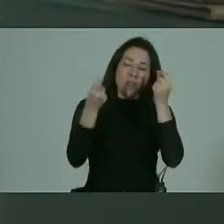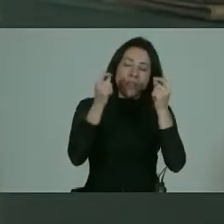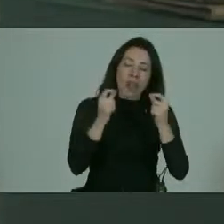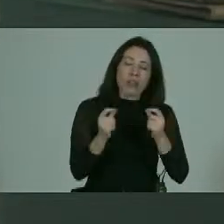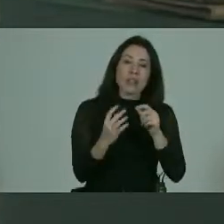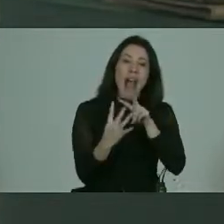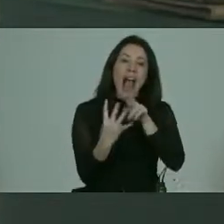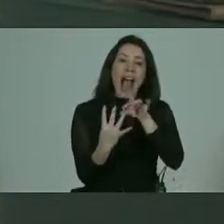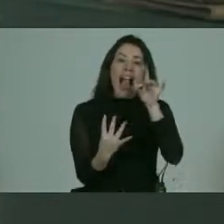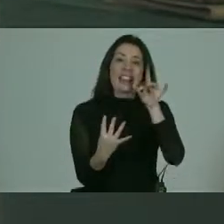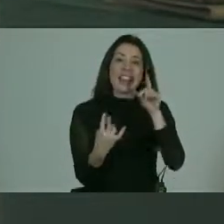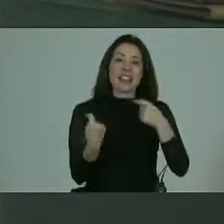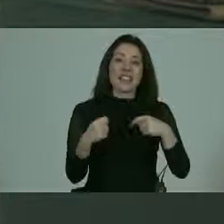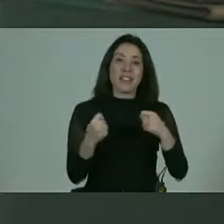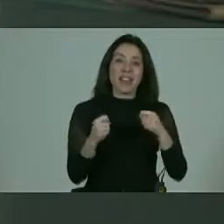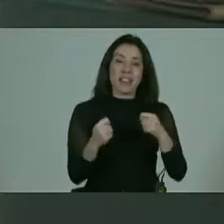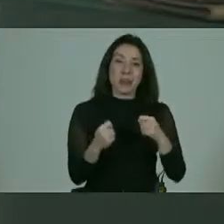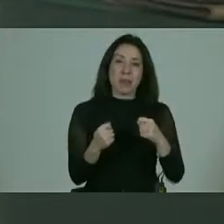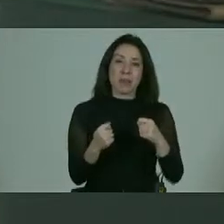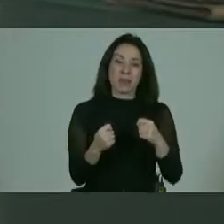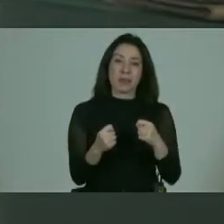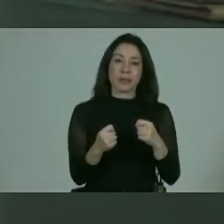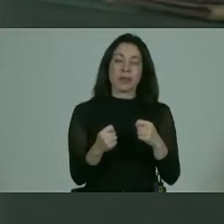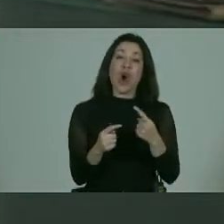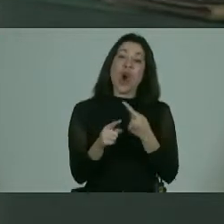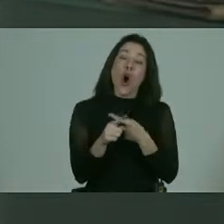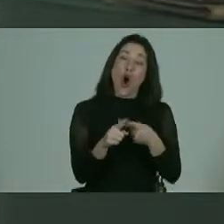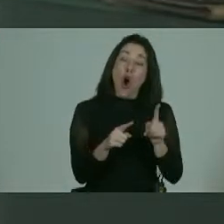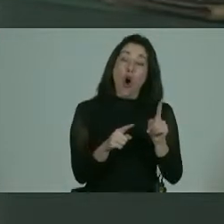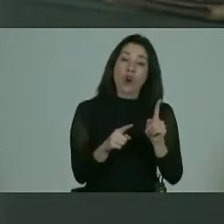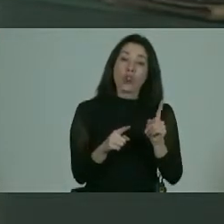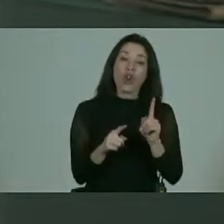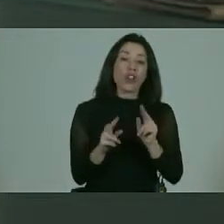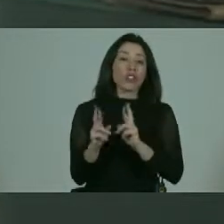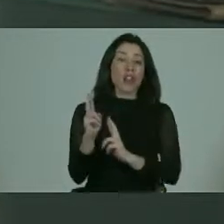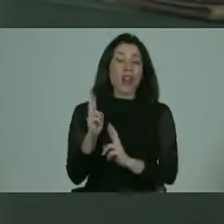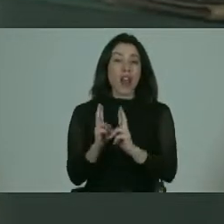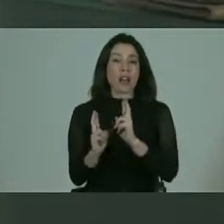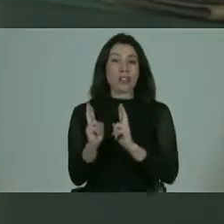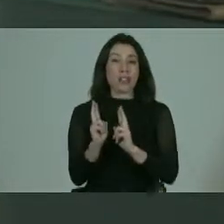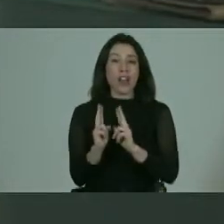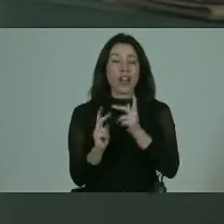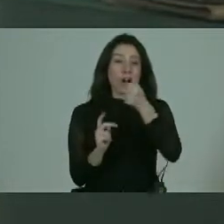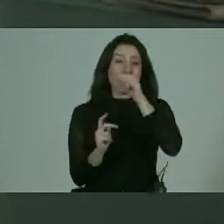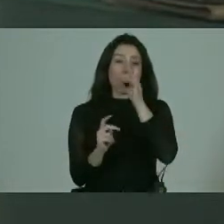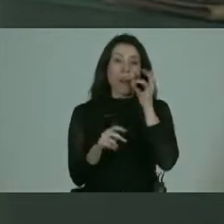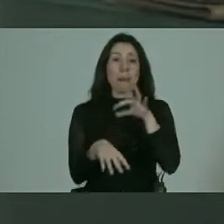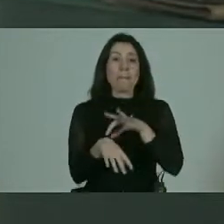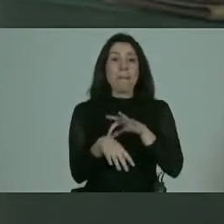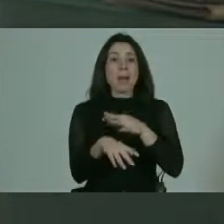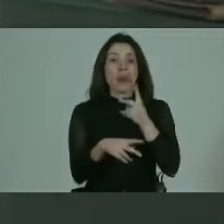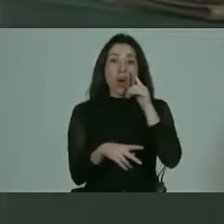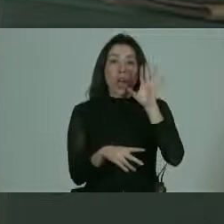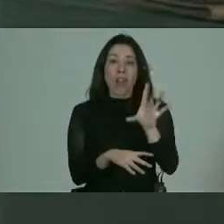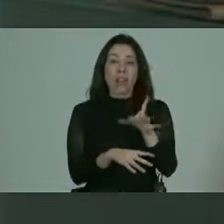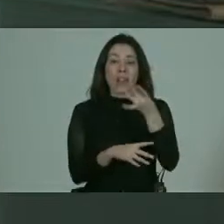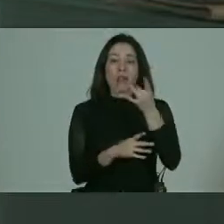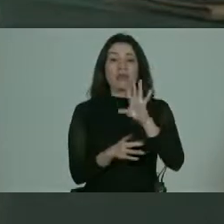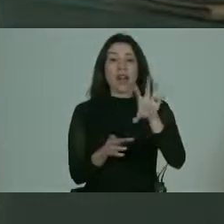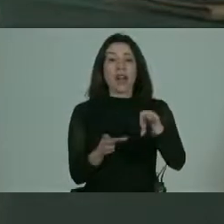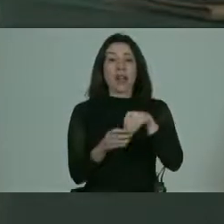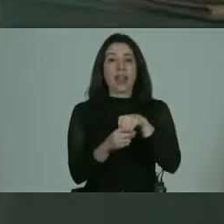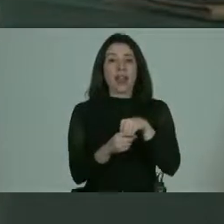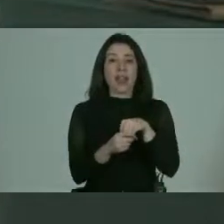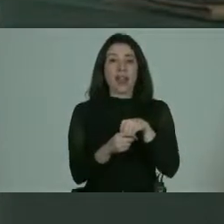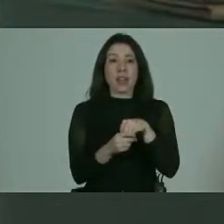alternativa terapéutica lo otro es que aunque no esté relacionado con esta confidencia lo que un médico descubra que forma parte